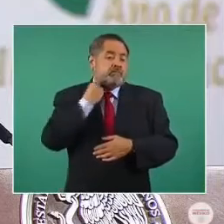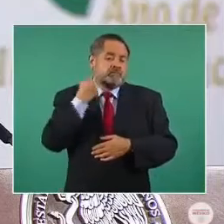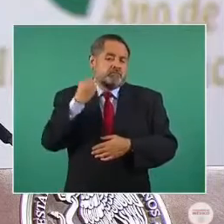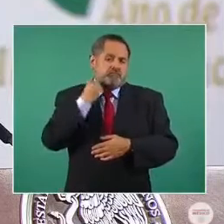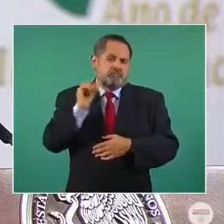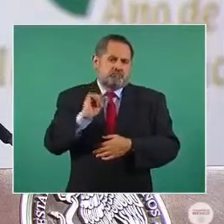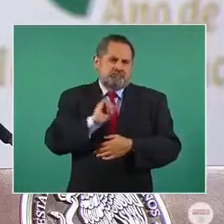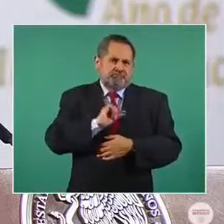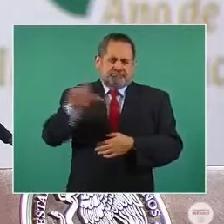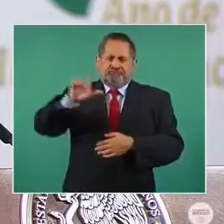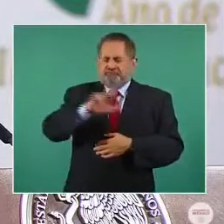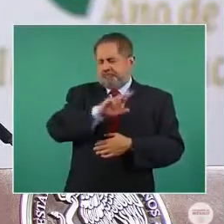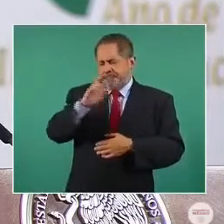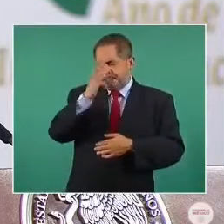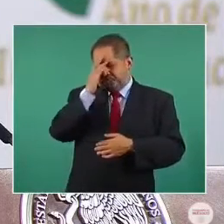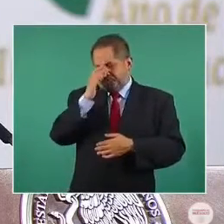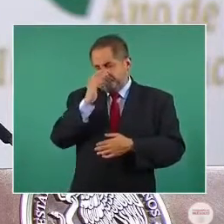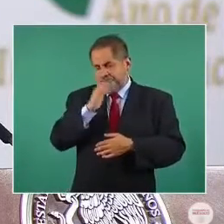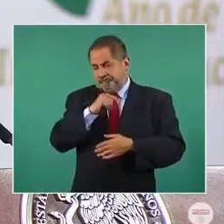famosísimos,